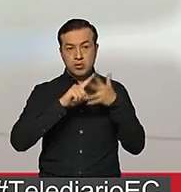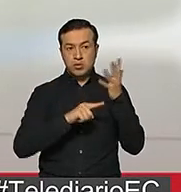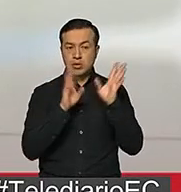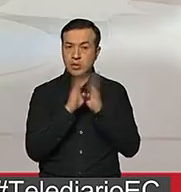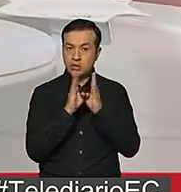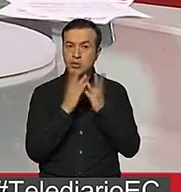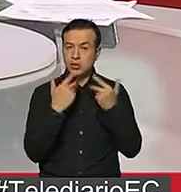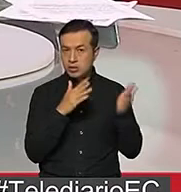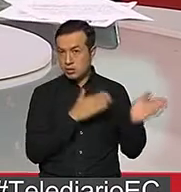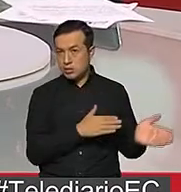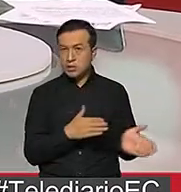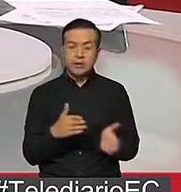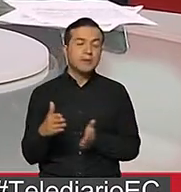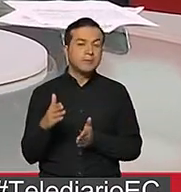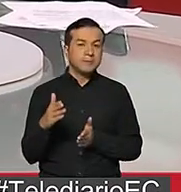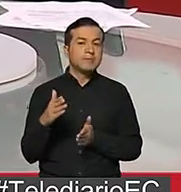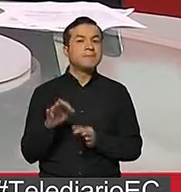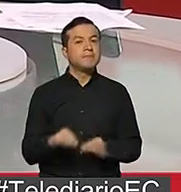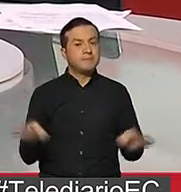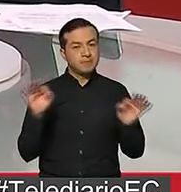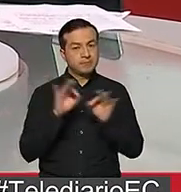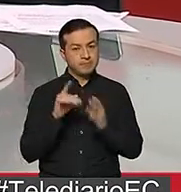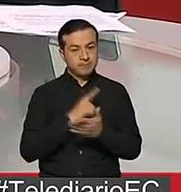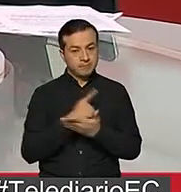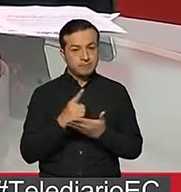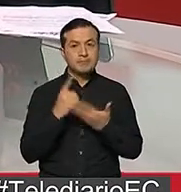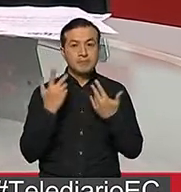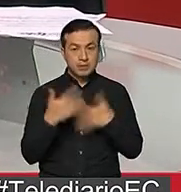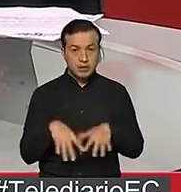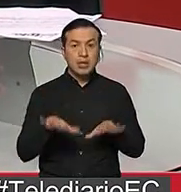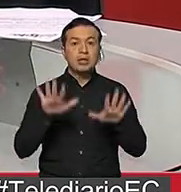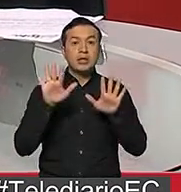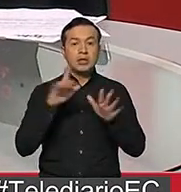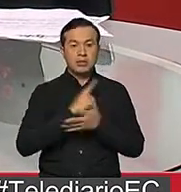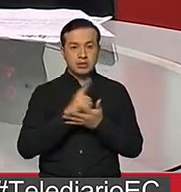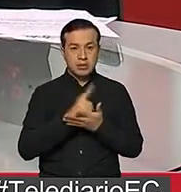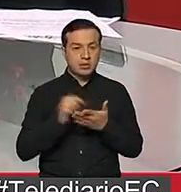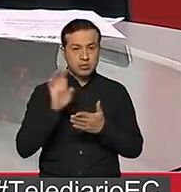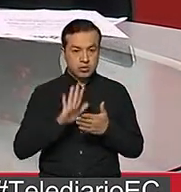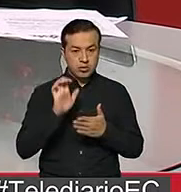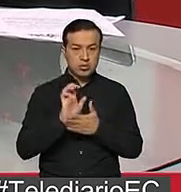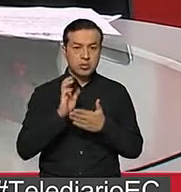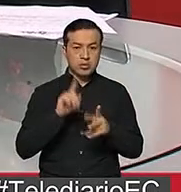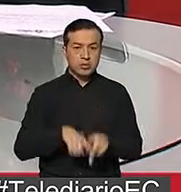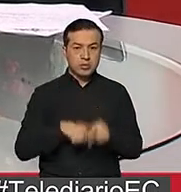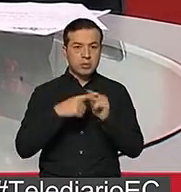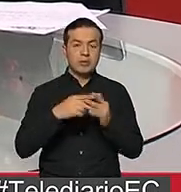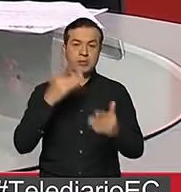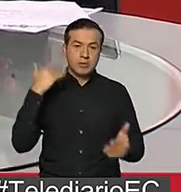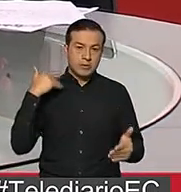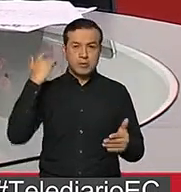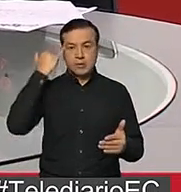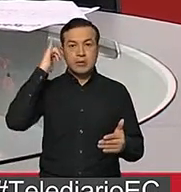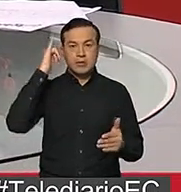para marcar está esta importante semana que es la décima semana que se conmemora en el ecuador a partir de la iniciativa